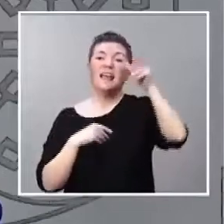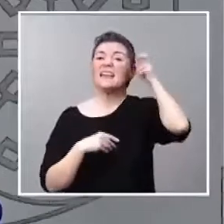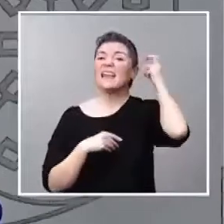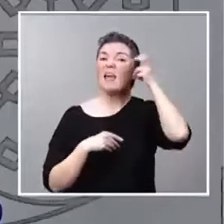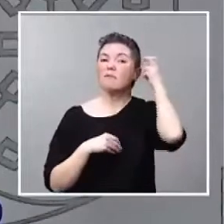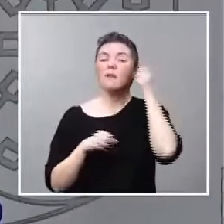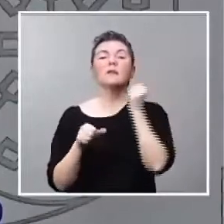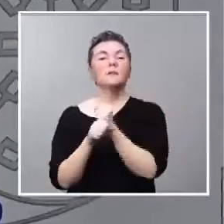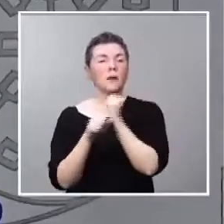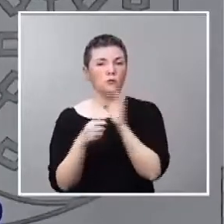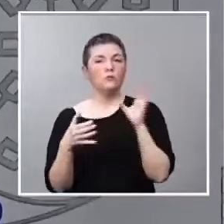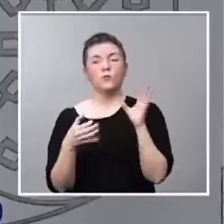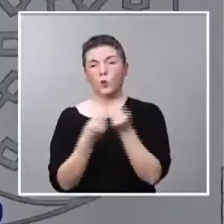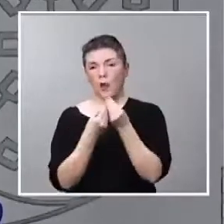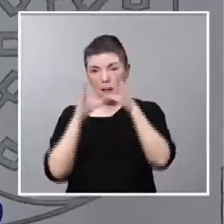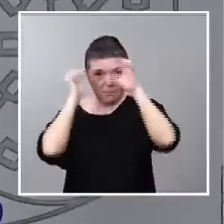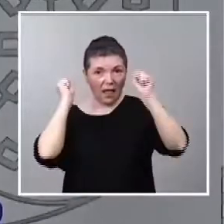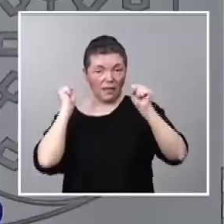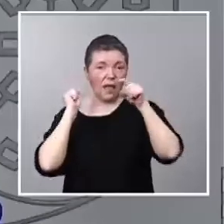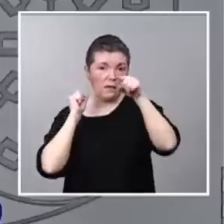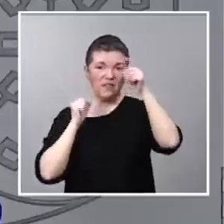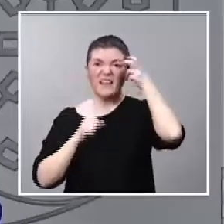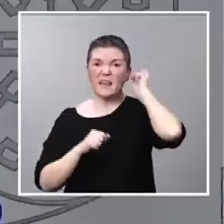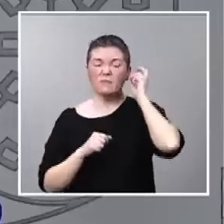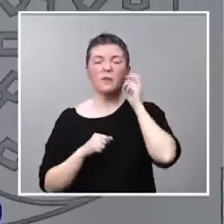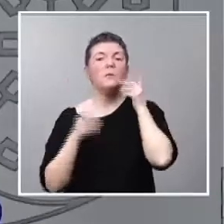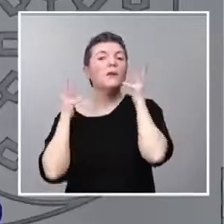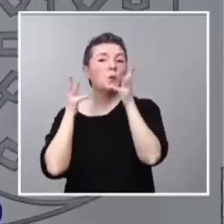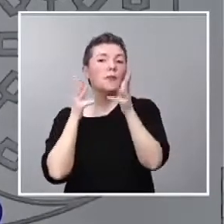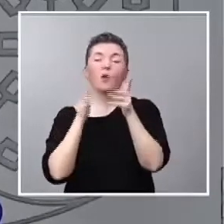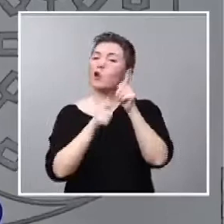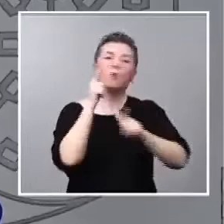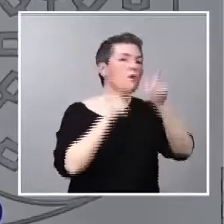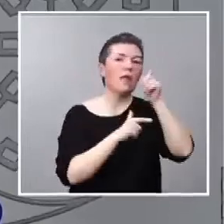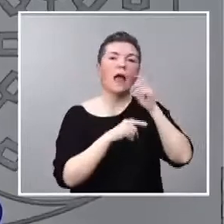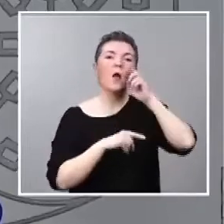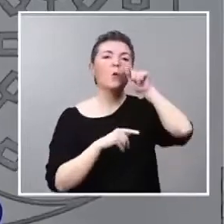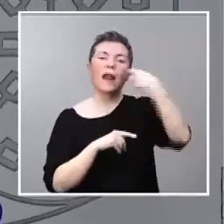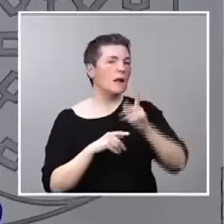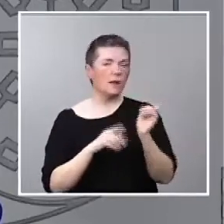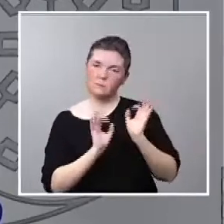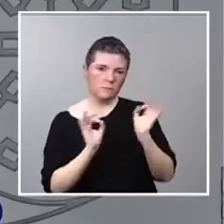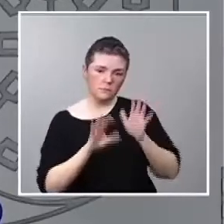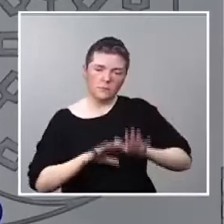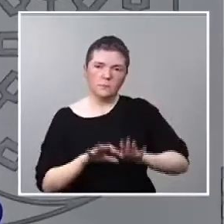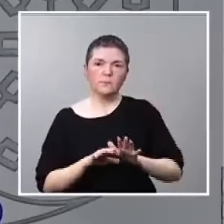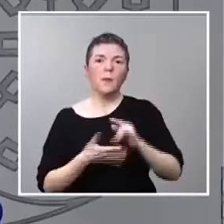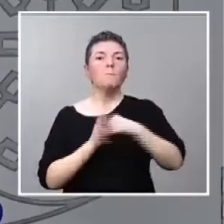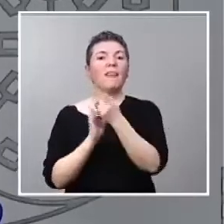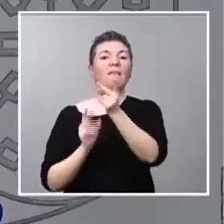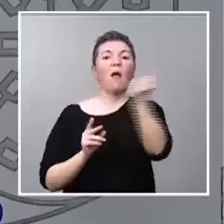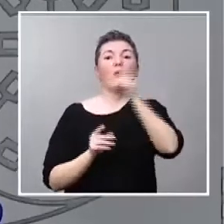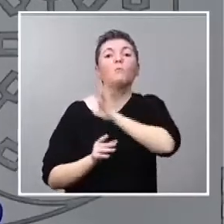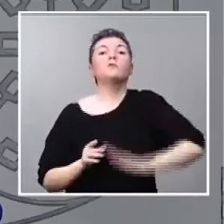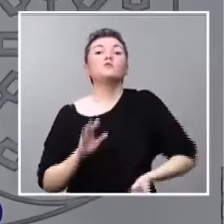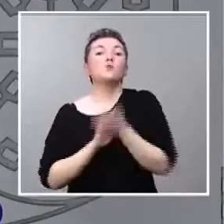O sea, como no hay juego sucio, perdón, como no hay juego limpio, no des opción al juego sucio y es muy fácil darla cuando